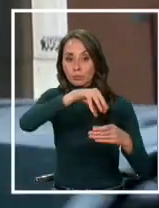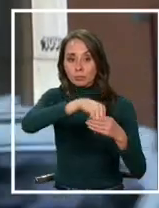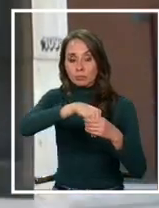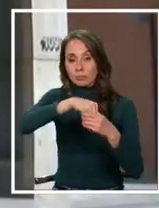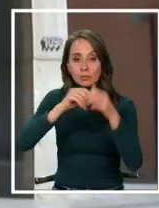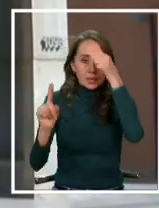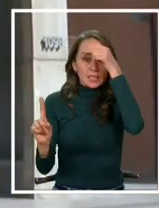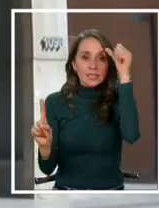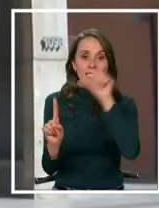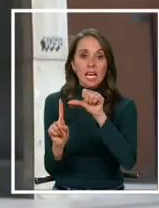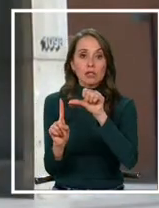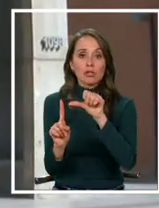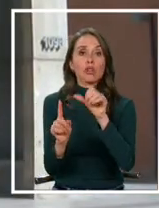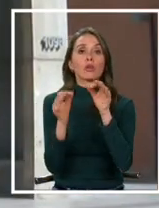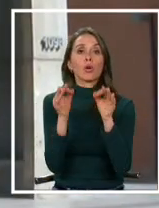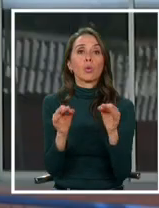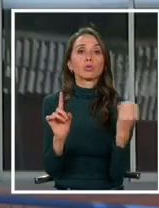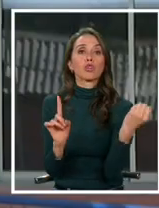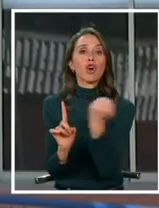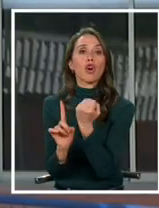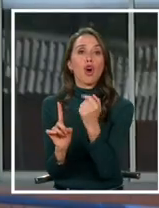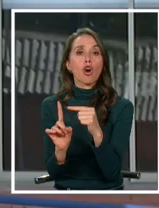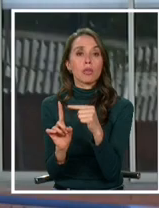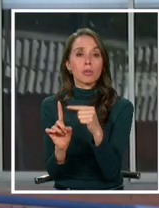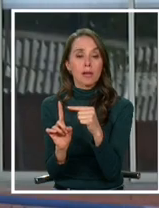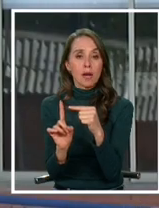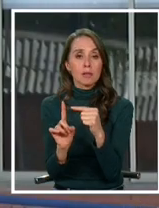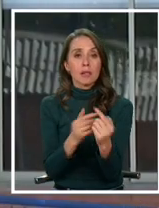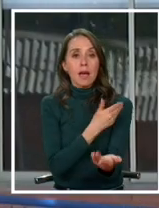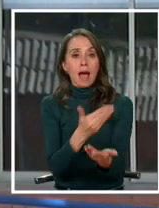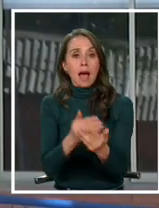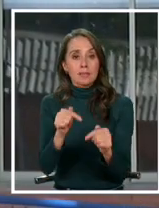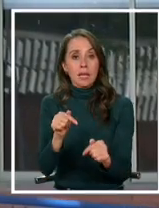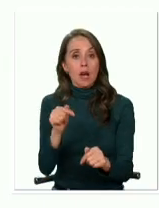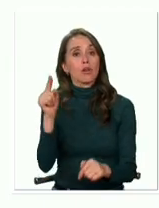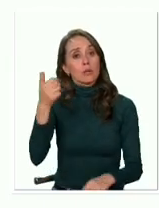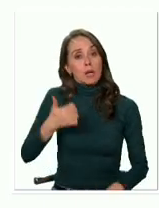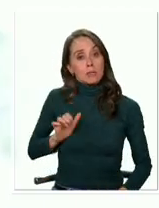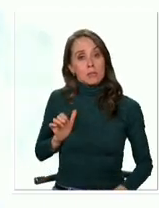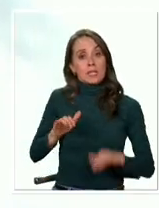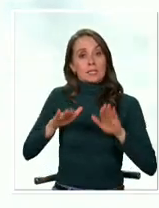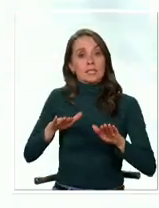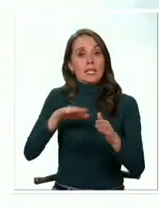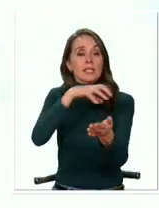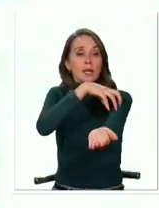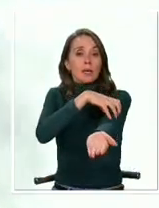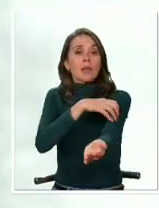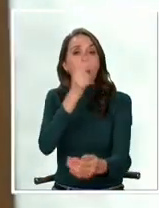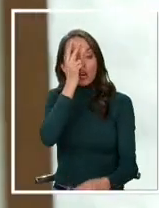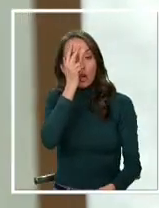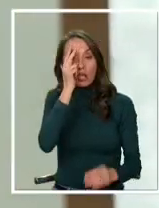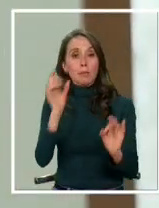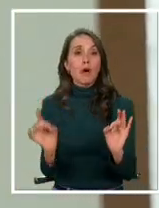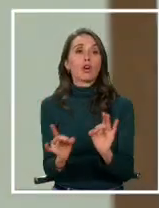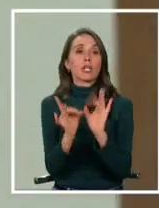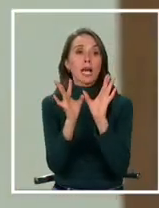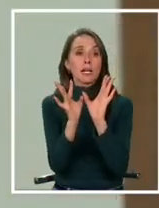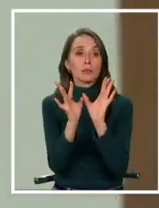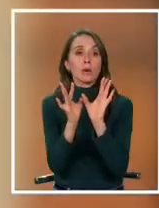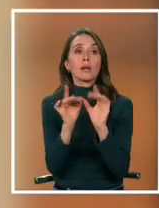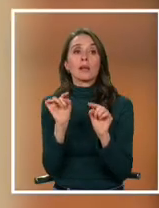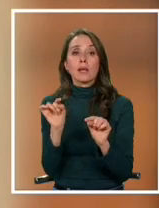con una sanción justamente en su contra hasta el momento El oficial permanece en la región de coquimbo donde casualmente le